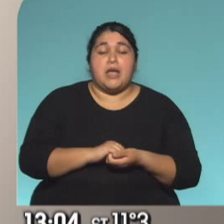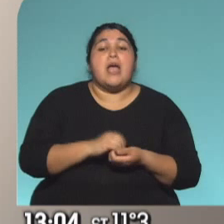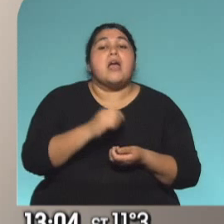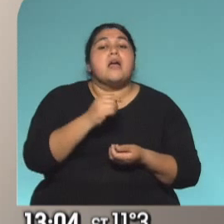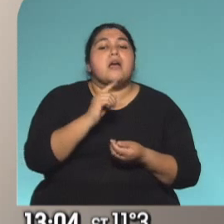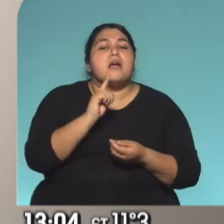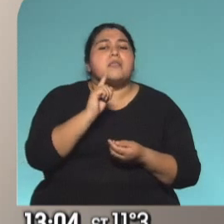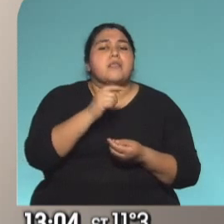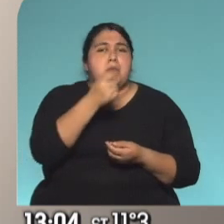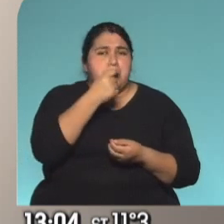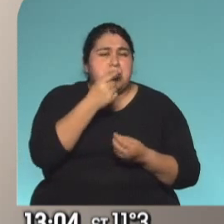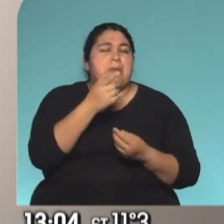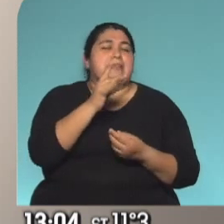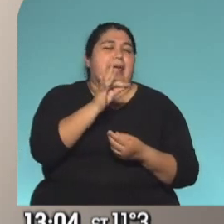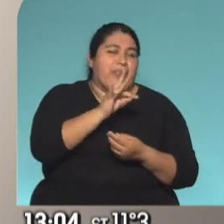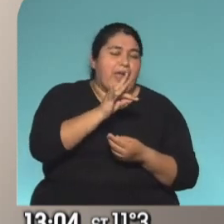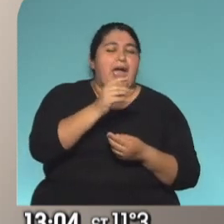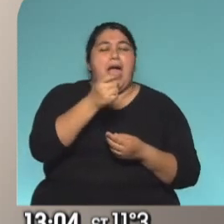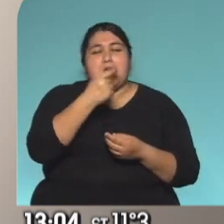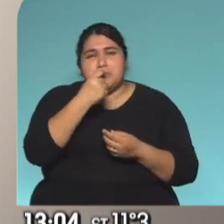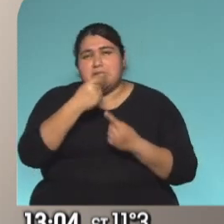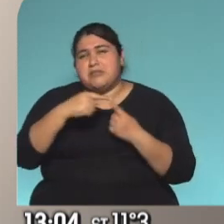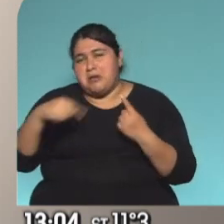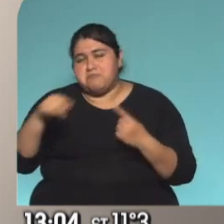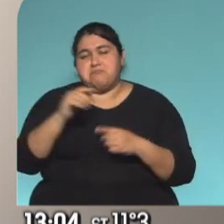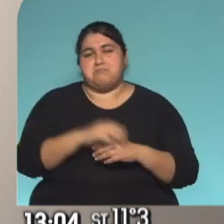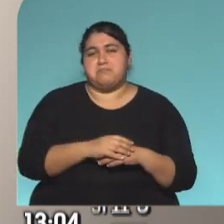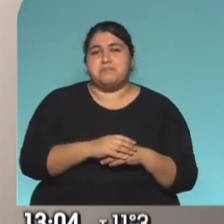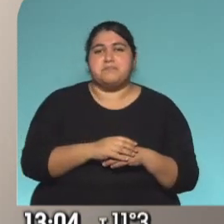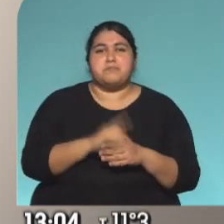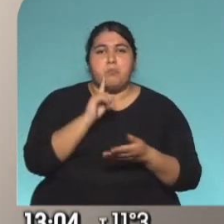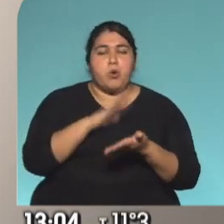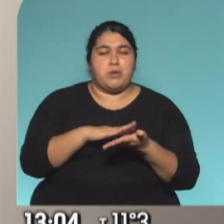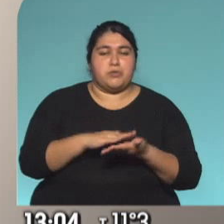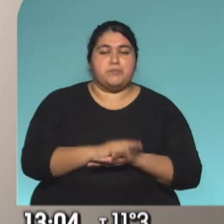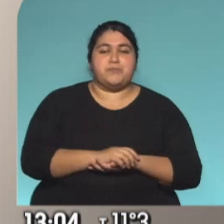zinc, vitamina D, melatonina, aspirina y famotidina.